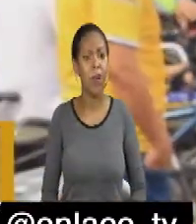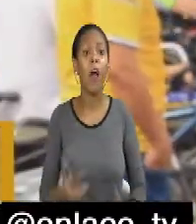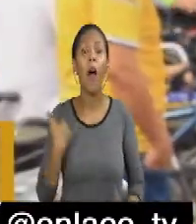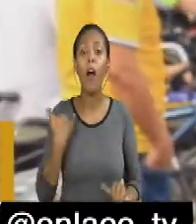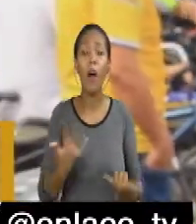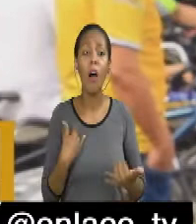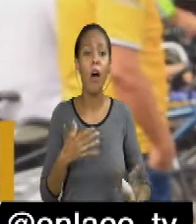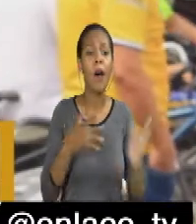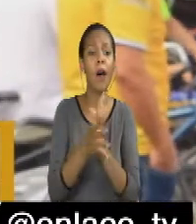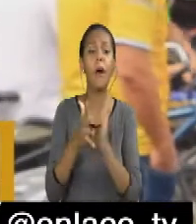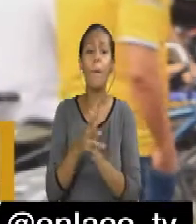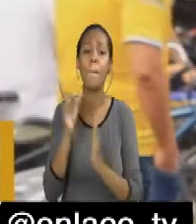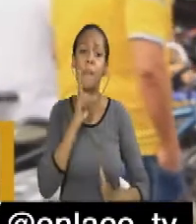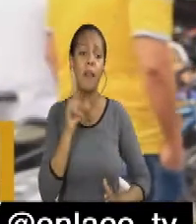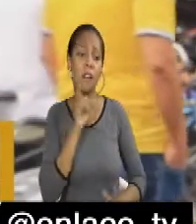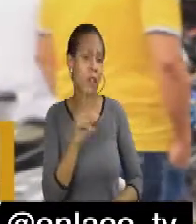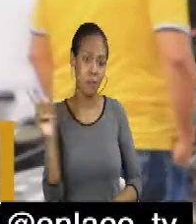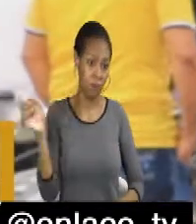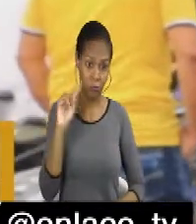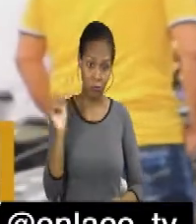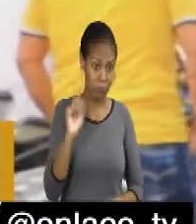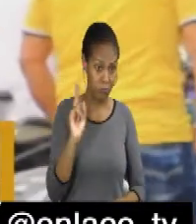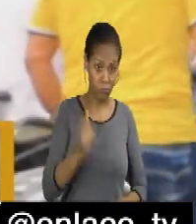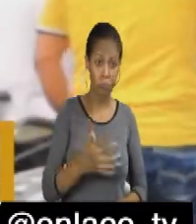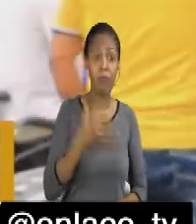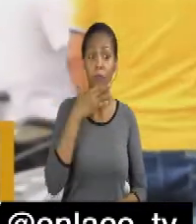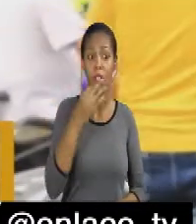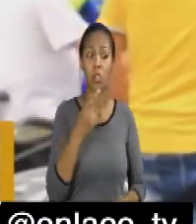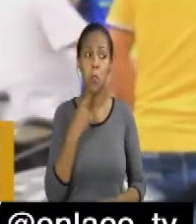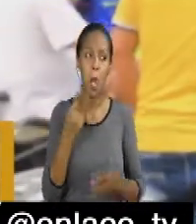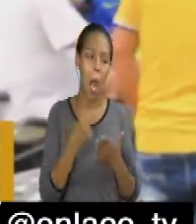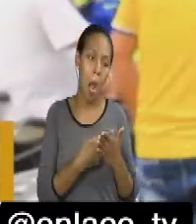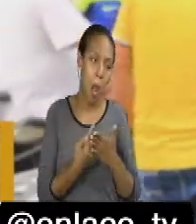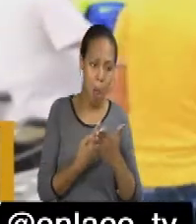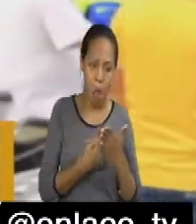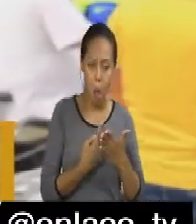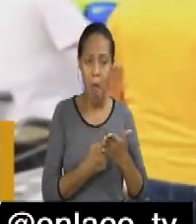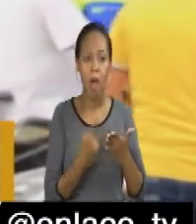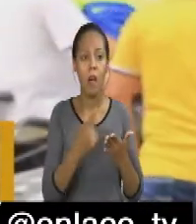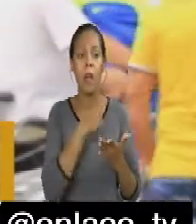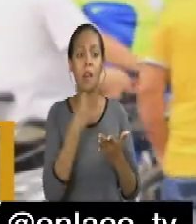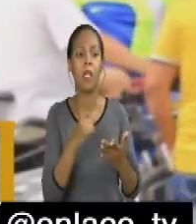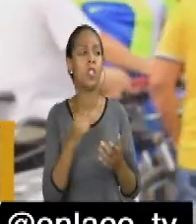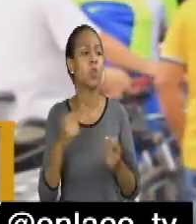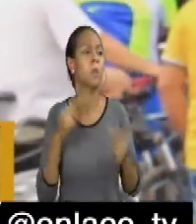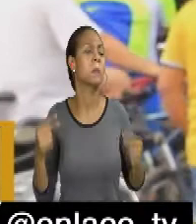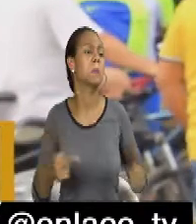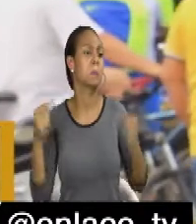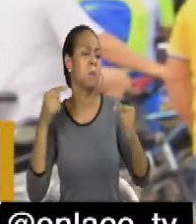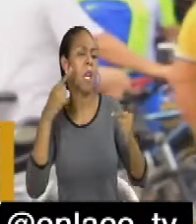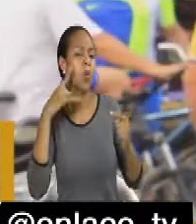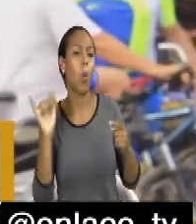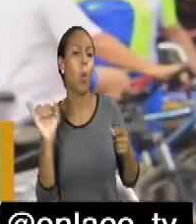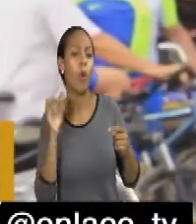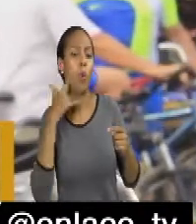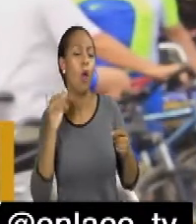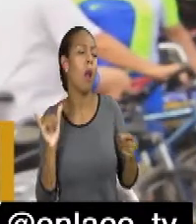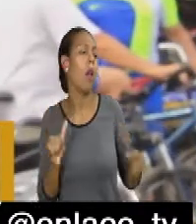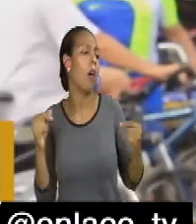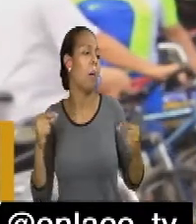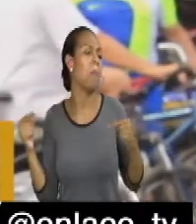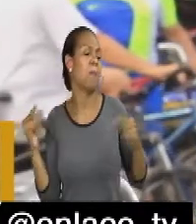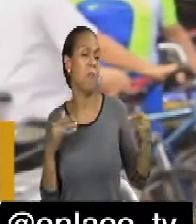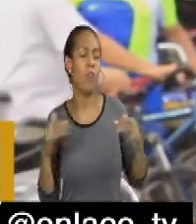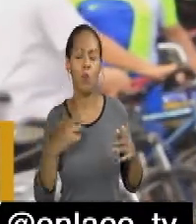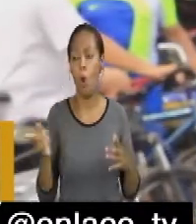¿cierto? Y volver un tema de negociación, volverlo una guerra, echándonos a los padres de familia y las madres de familia